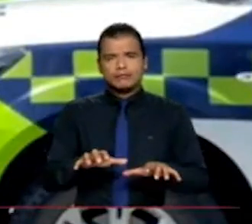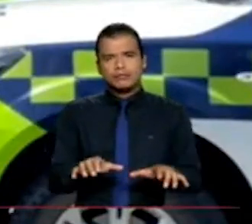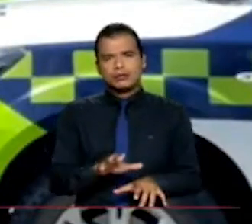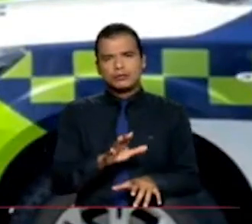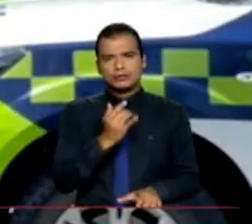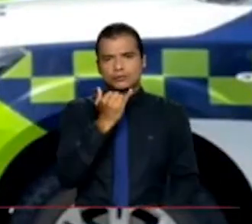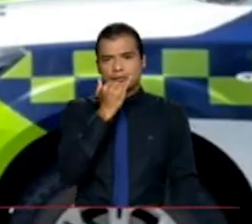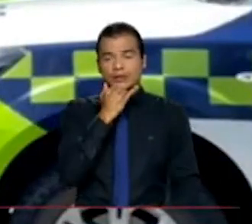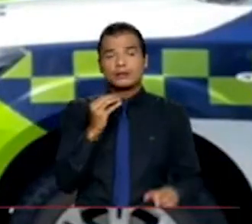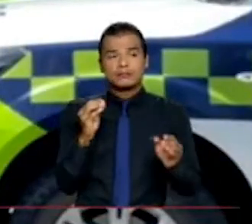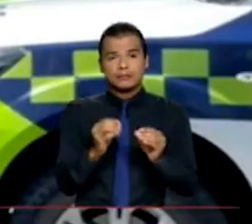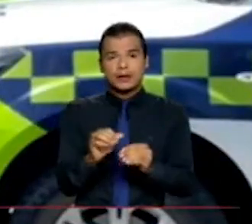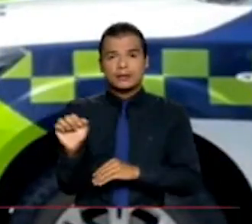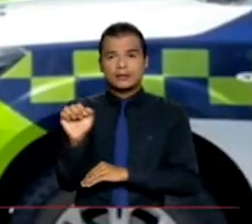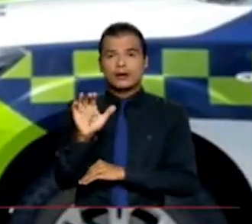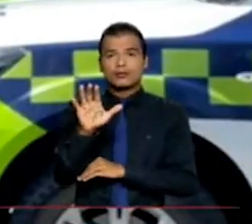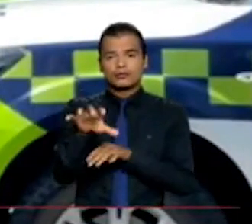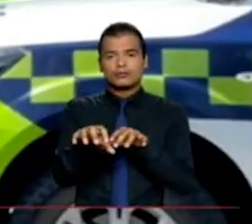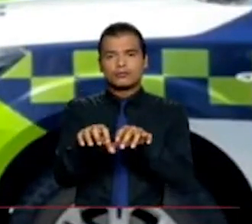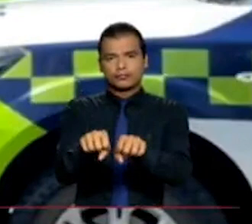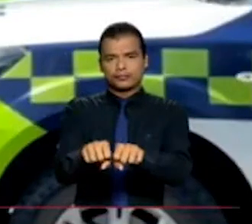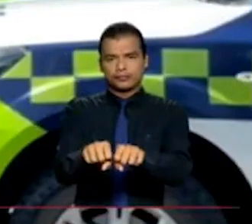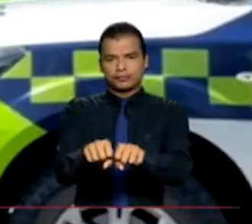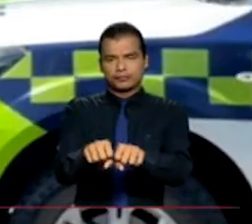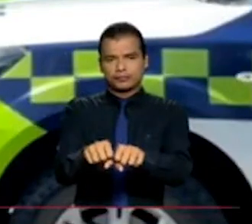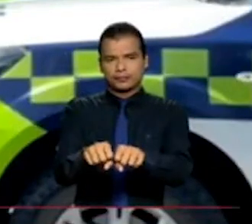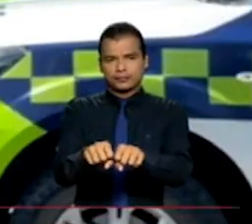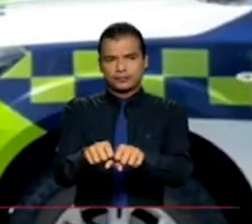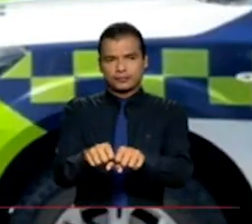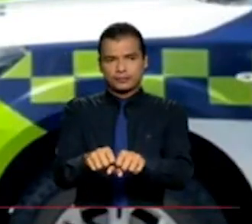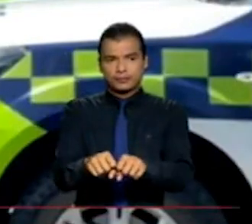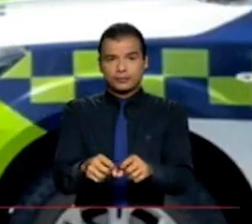mediante una persecución por los principales ejes viales del Valle del Cauca.